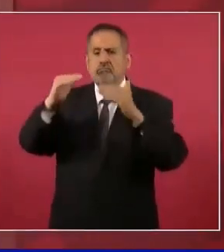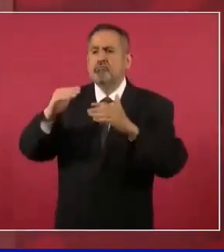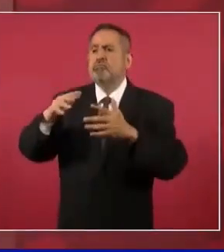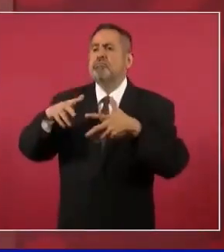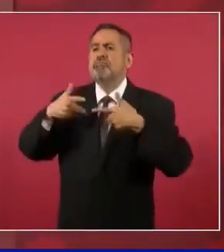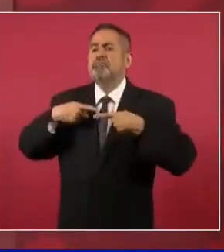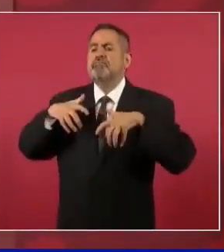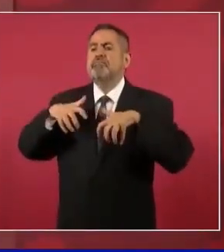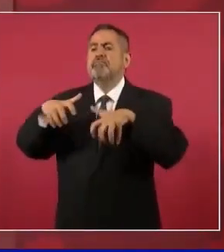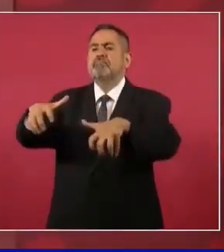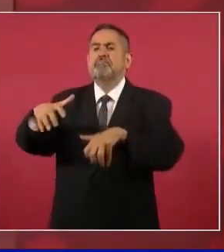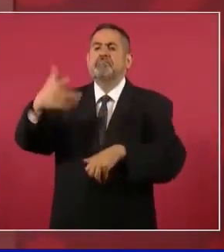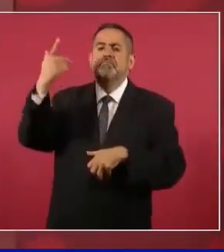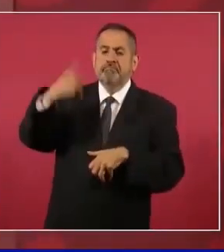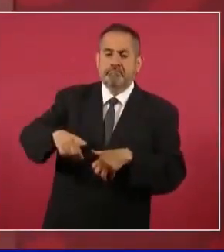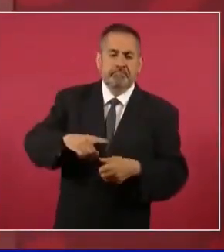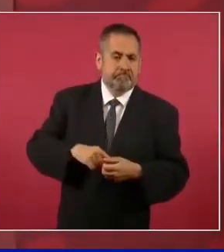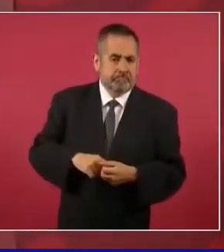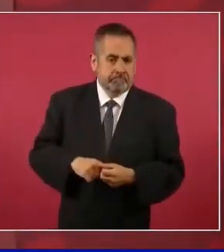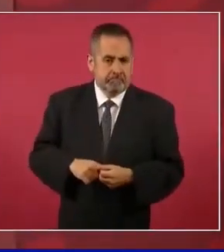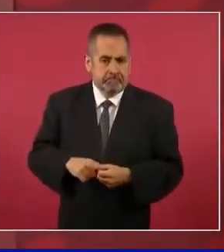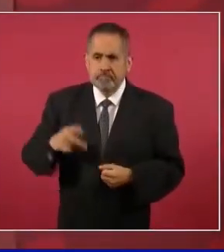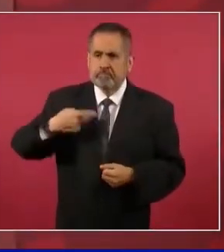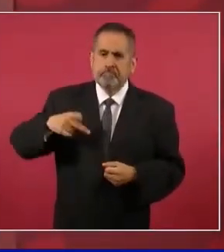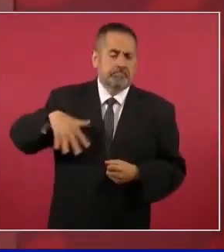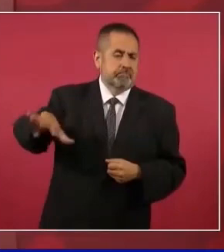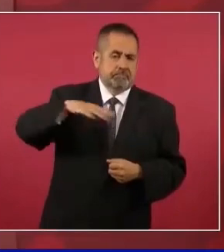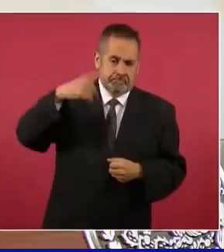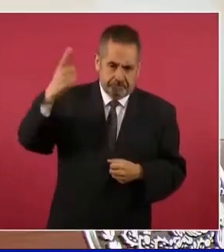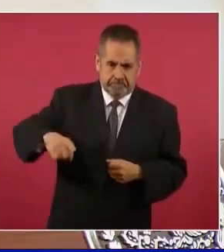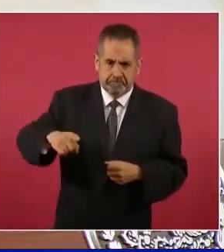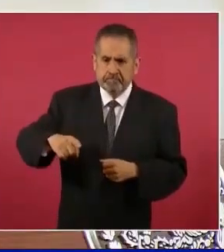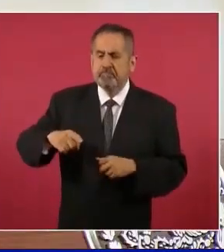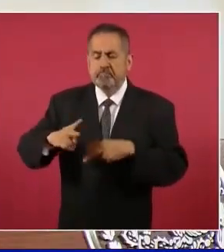popular, el pueblo.